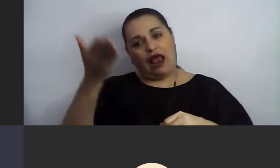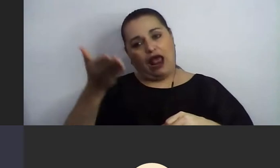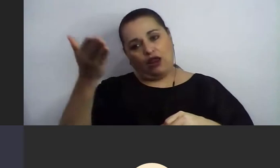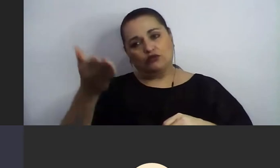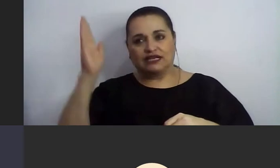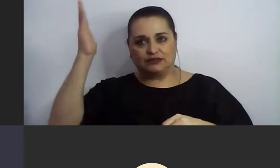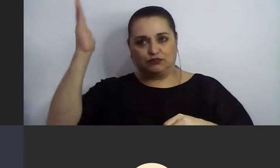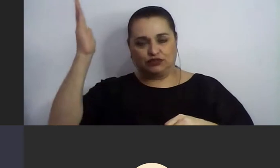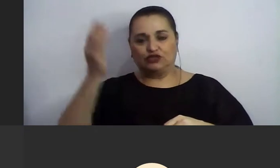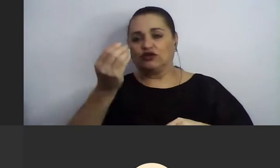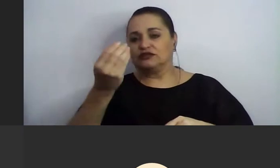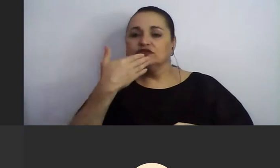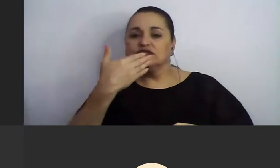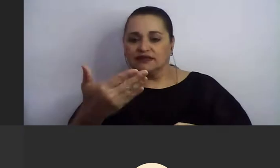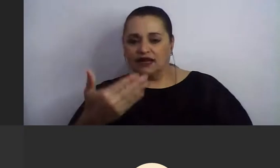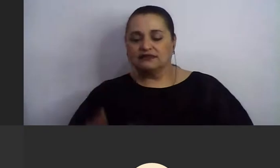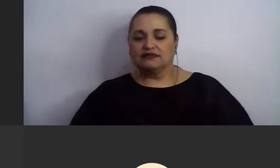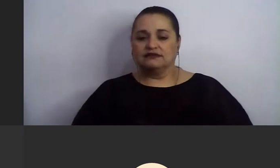Muchas gracias.